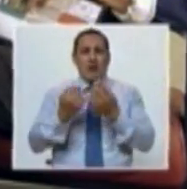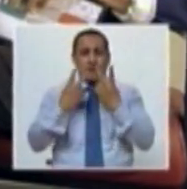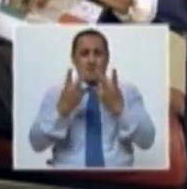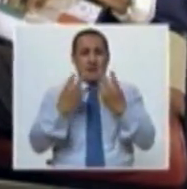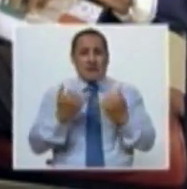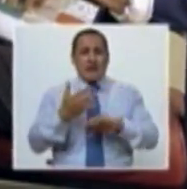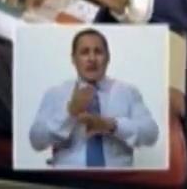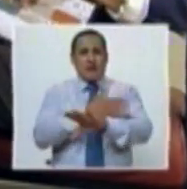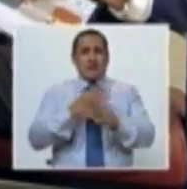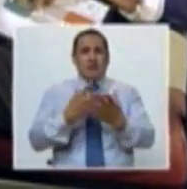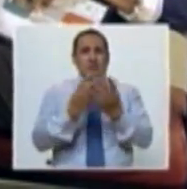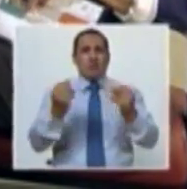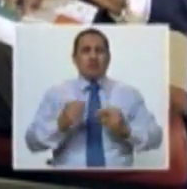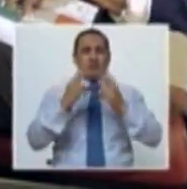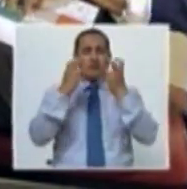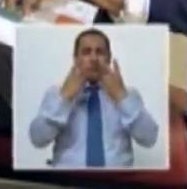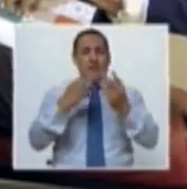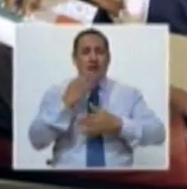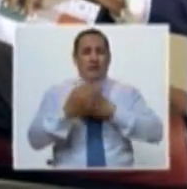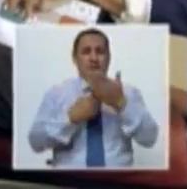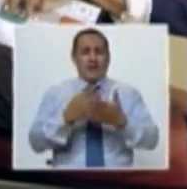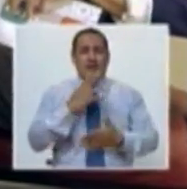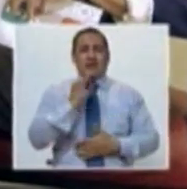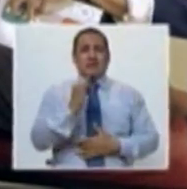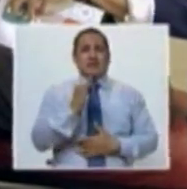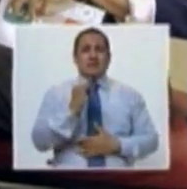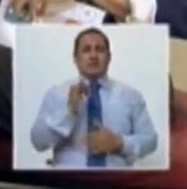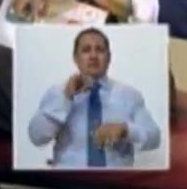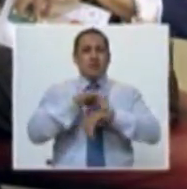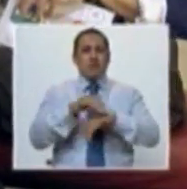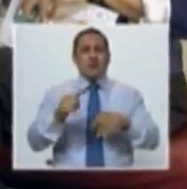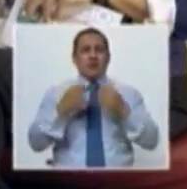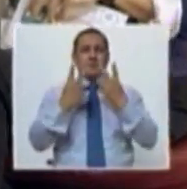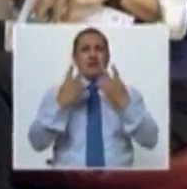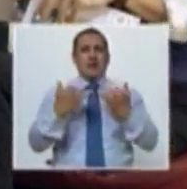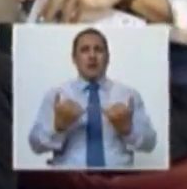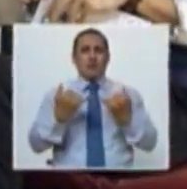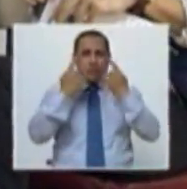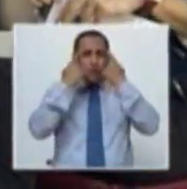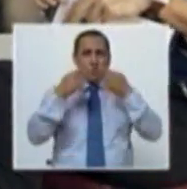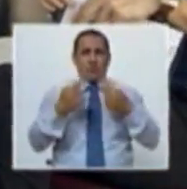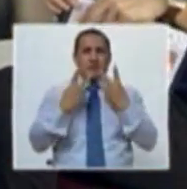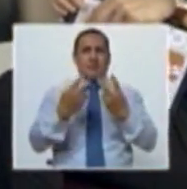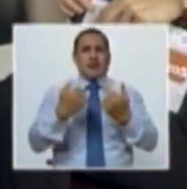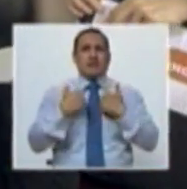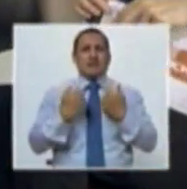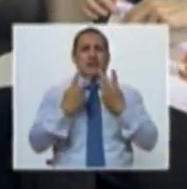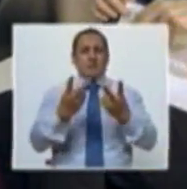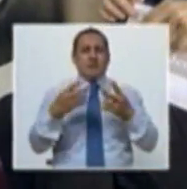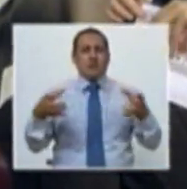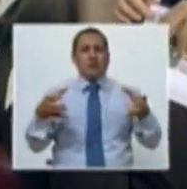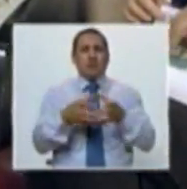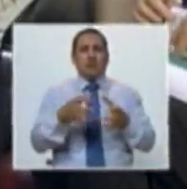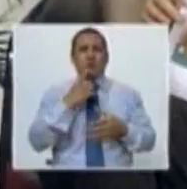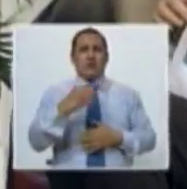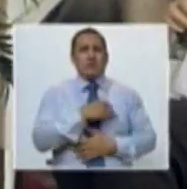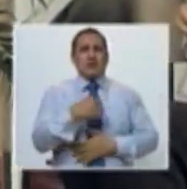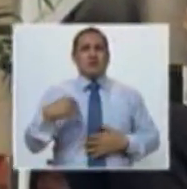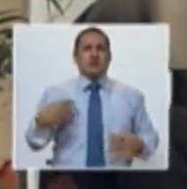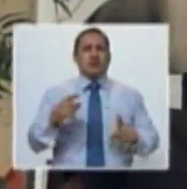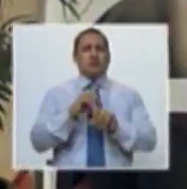simplemente estos temas? ¿Se podían ejercer así? Bueno, sin más? Que con respecto a un aspecto que tiene que ver con el magisterio, no con la